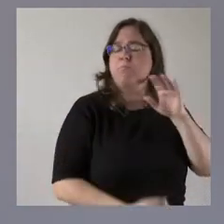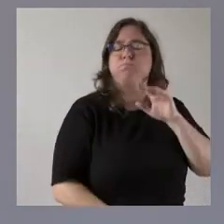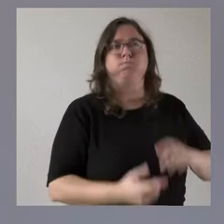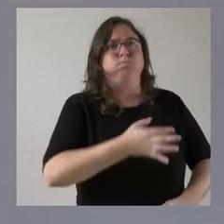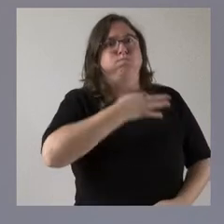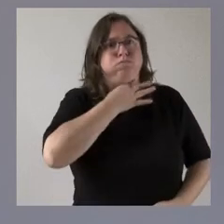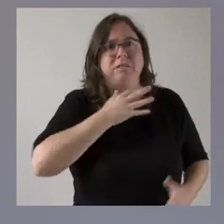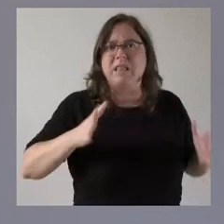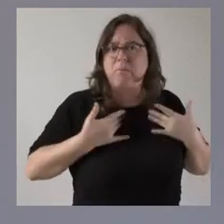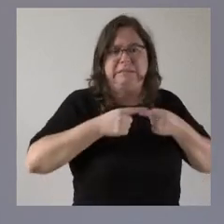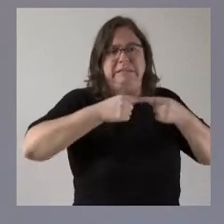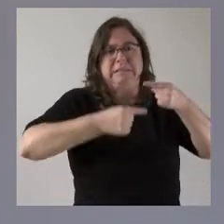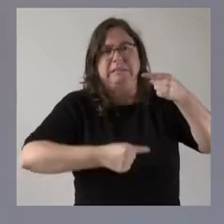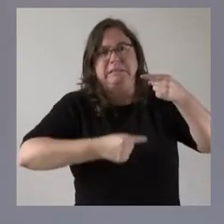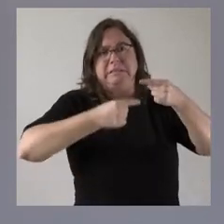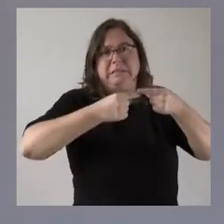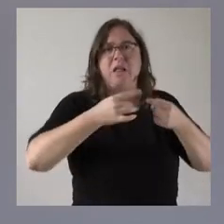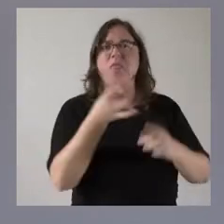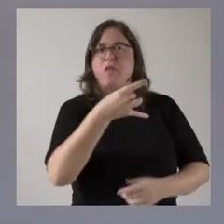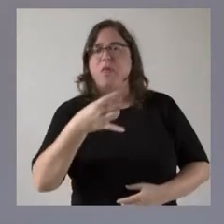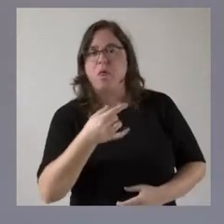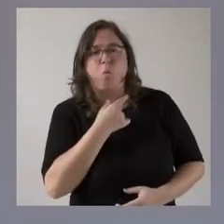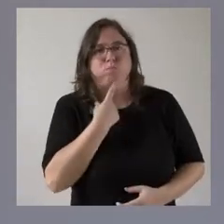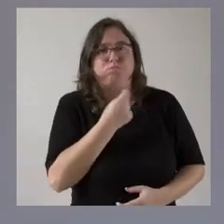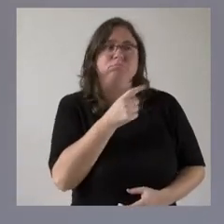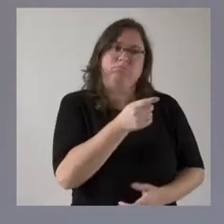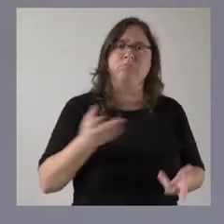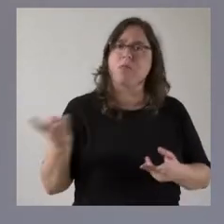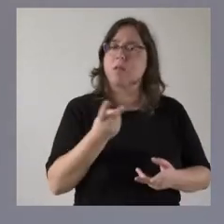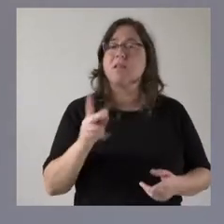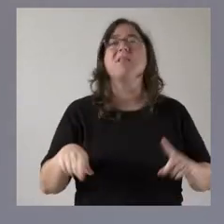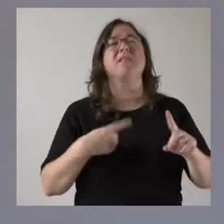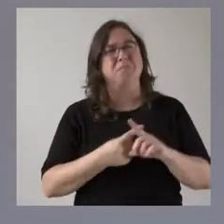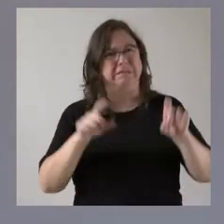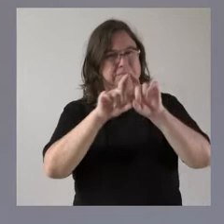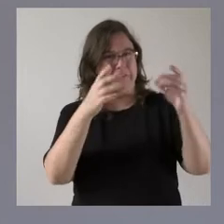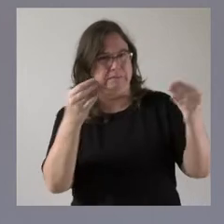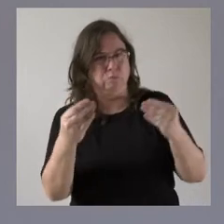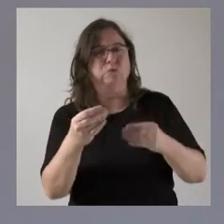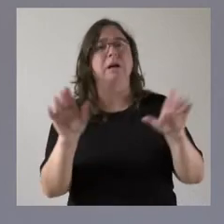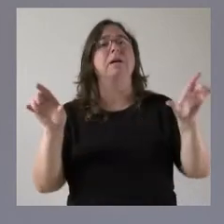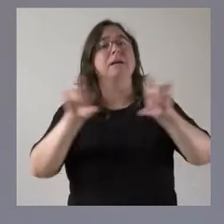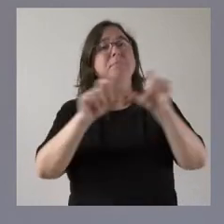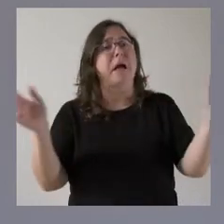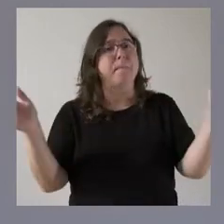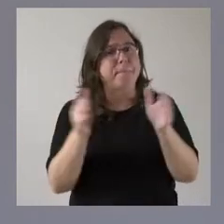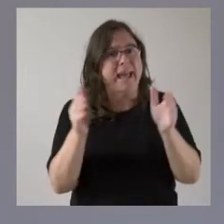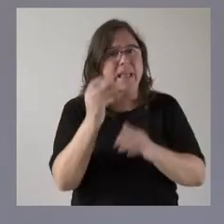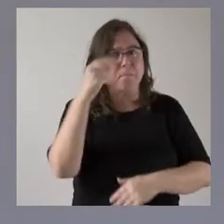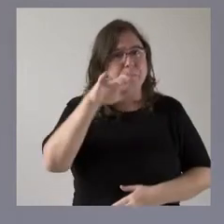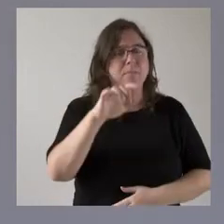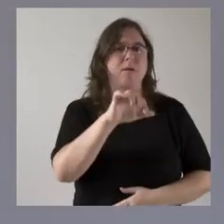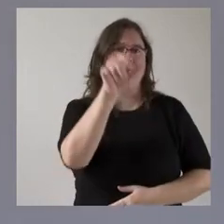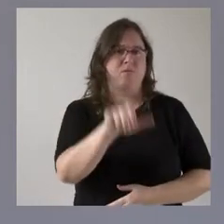dificultades también de momento pero somos conscientes de que muchas empresas muchas pymes muchos autónomos pues también tienen dificultades para seguir